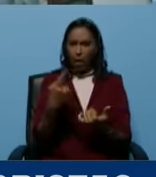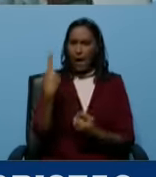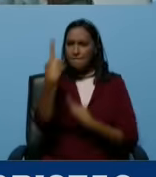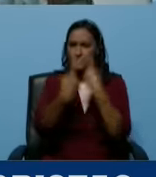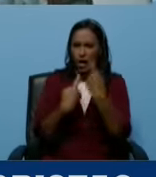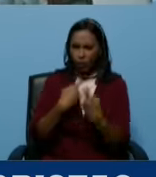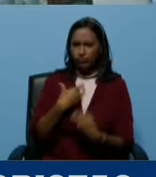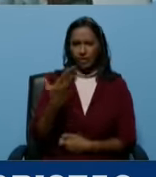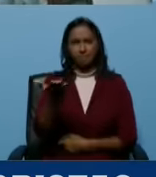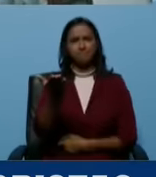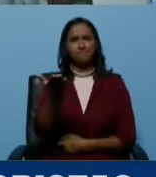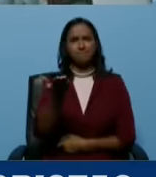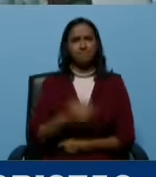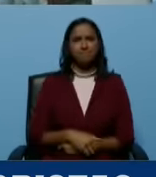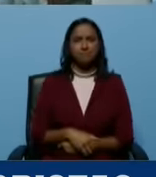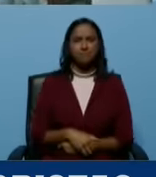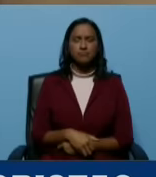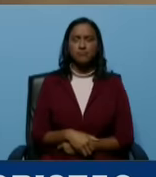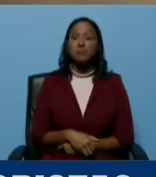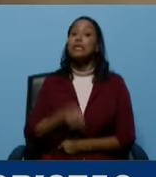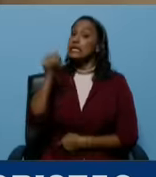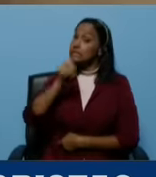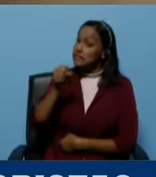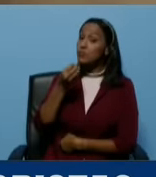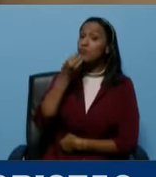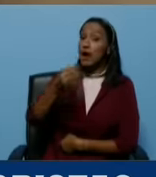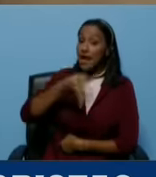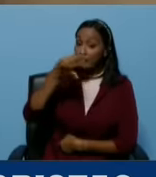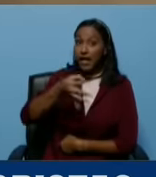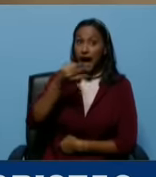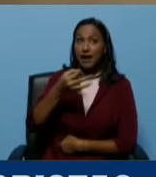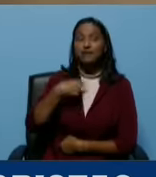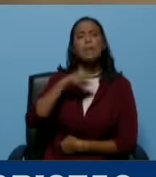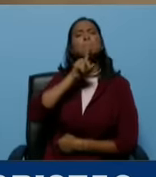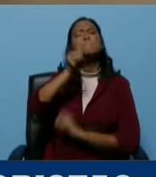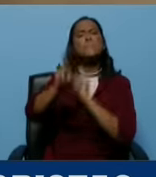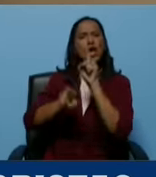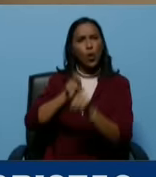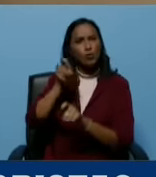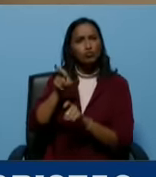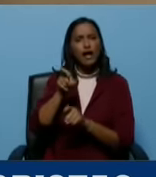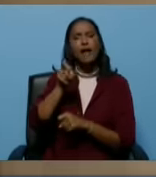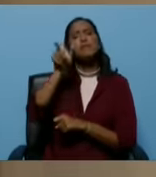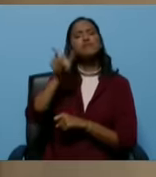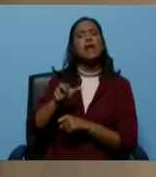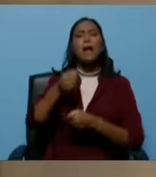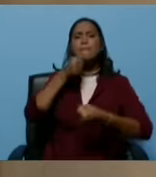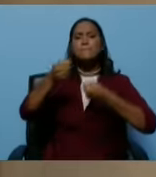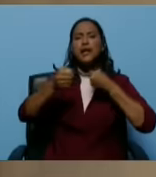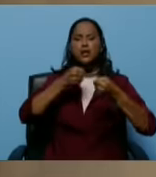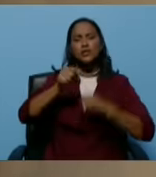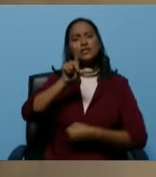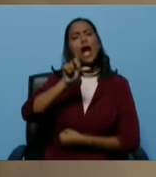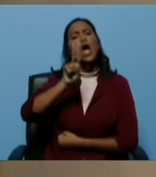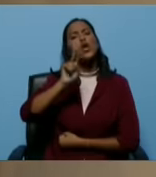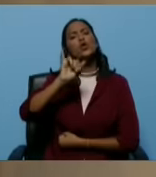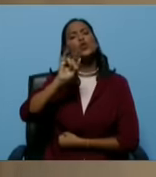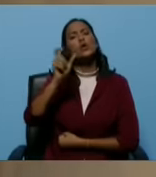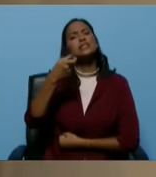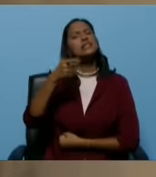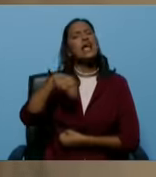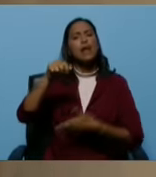extranjero. Sí, muy buenas tardes. A cargo la pregunta en el periodista Luis Guillermo García,